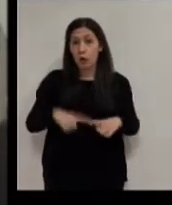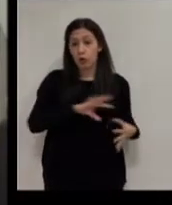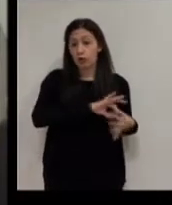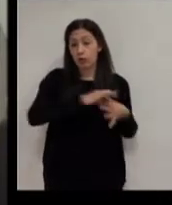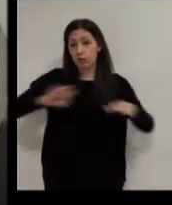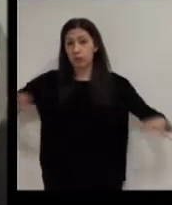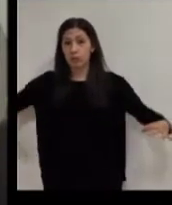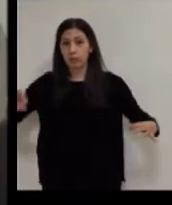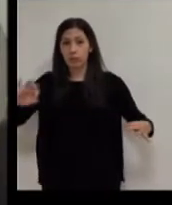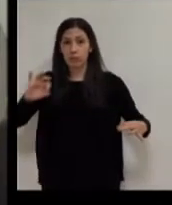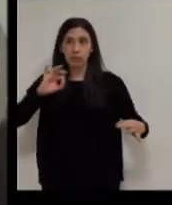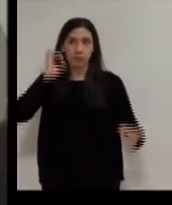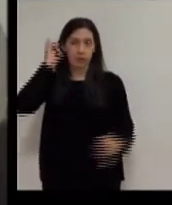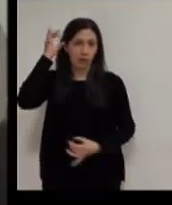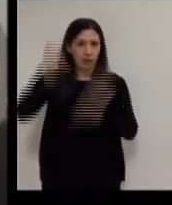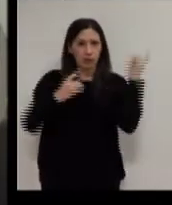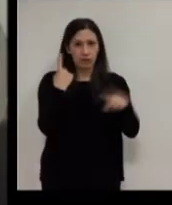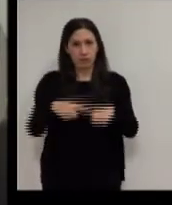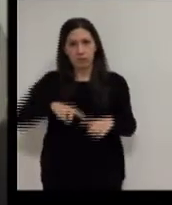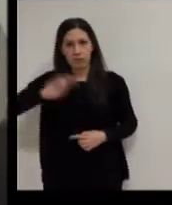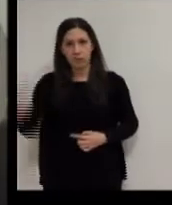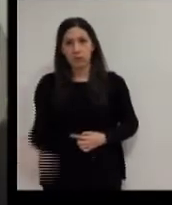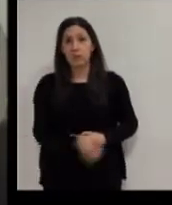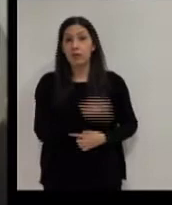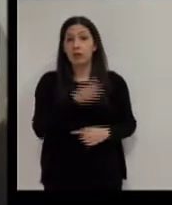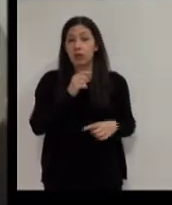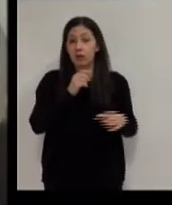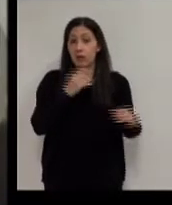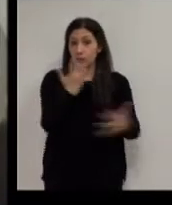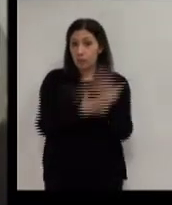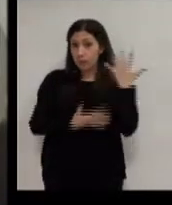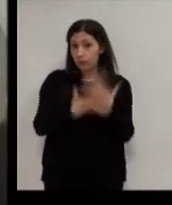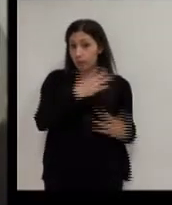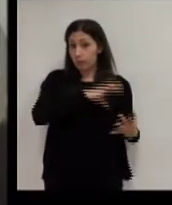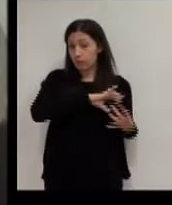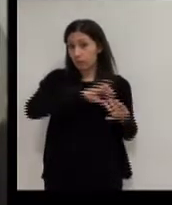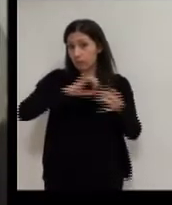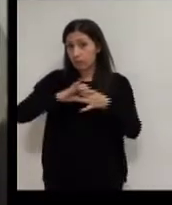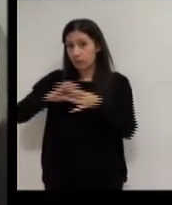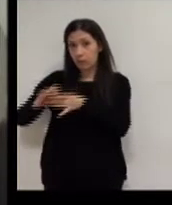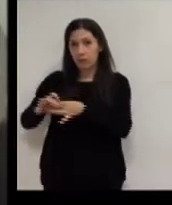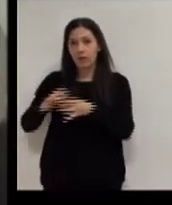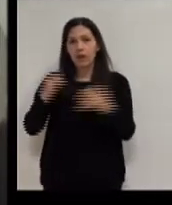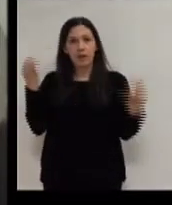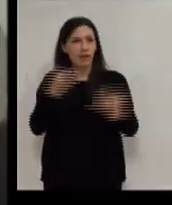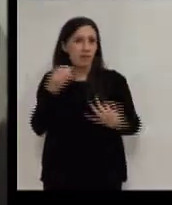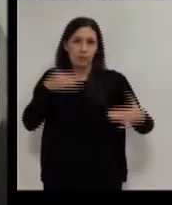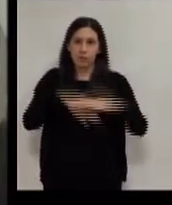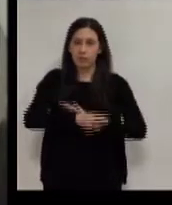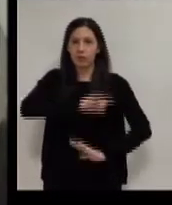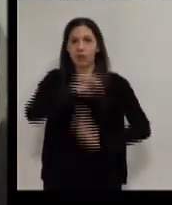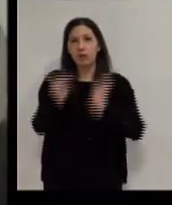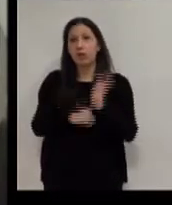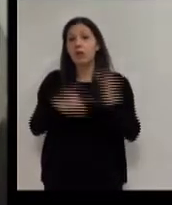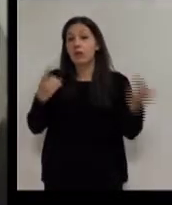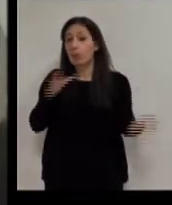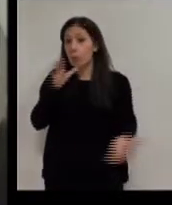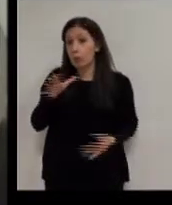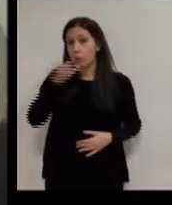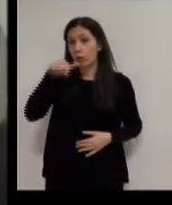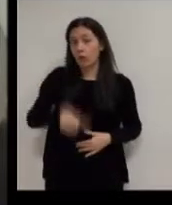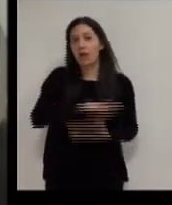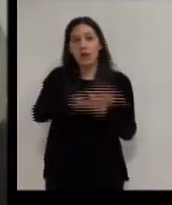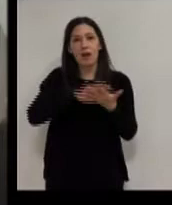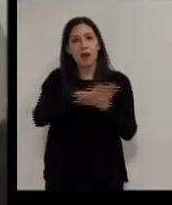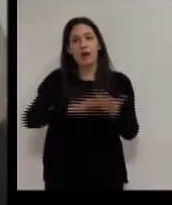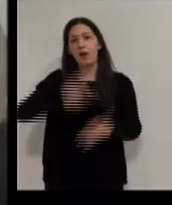cadena de actividades, y esa interrelación de actividades tienen que ser accesibles, de ahí que hablemos de la cadena